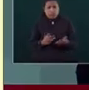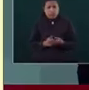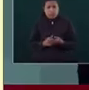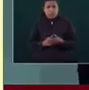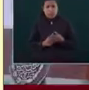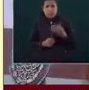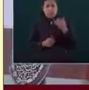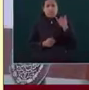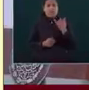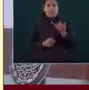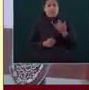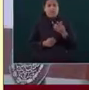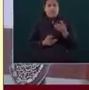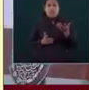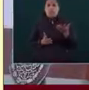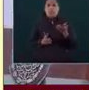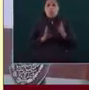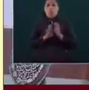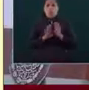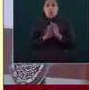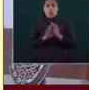el populismo,